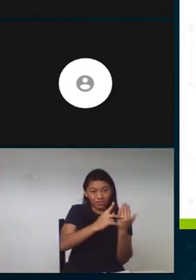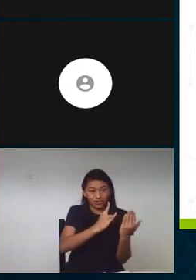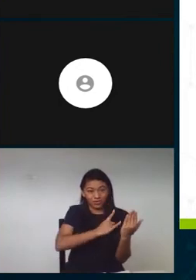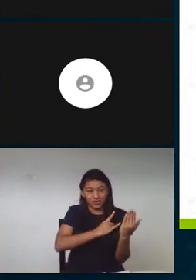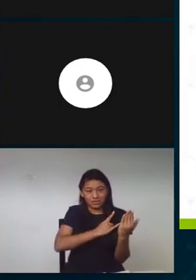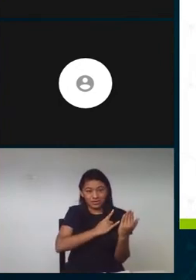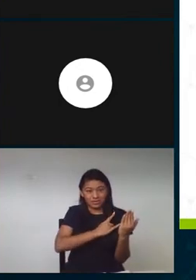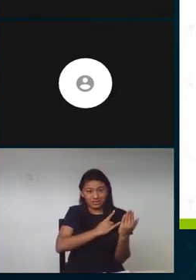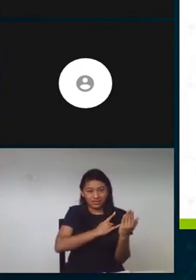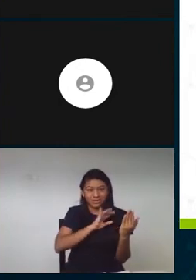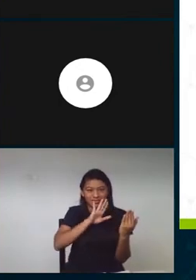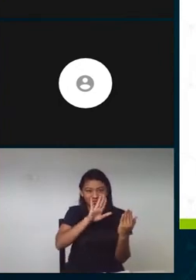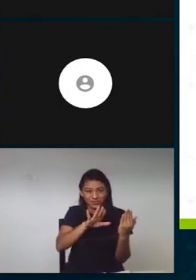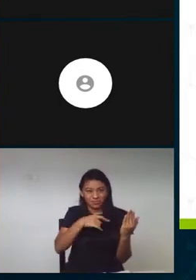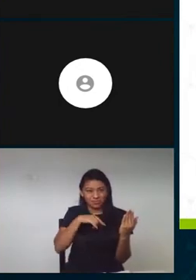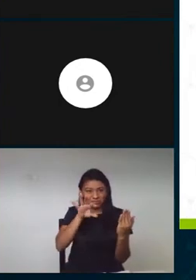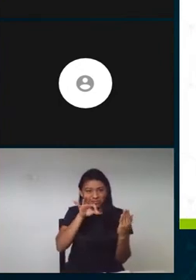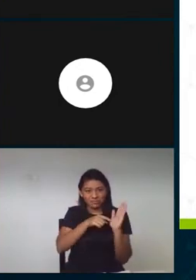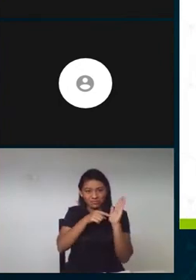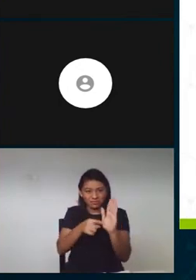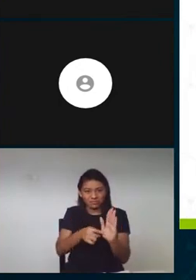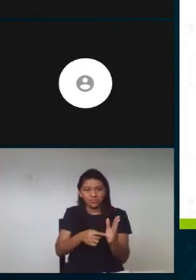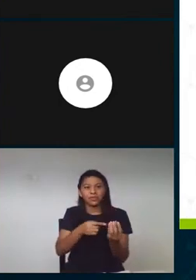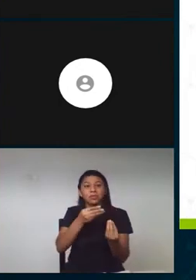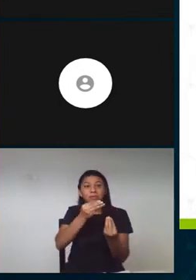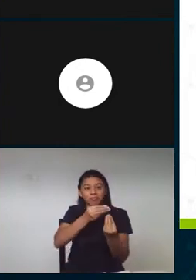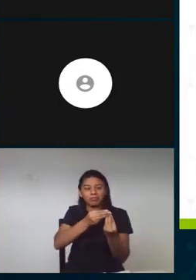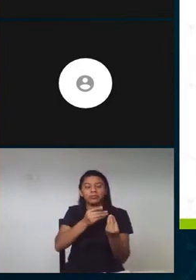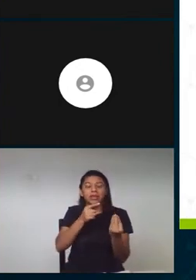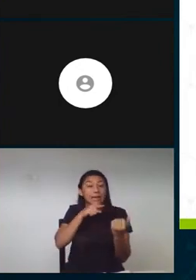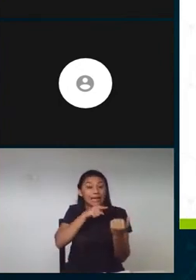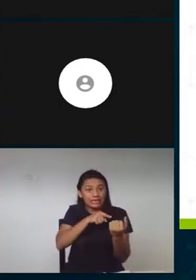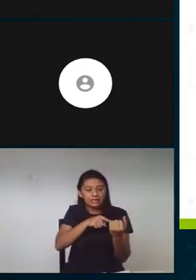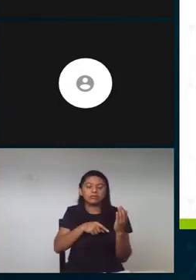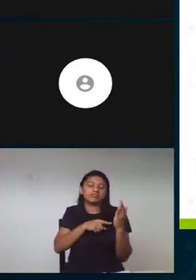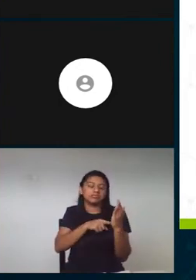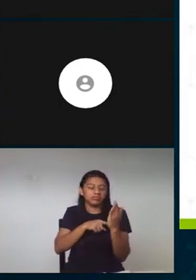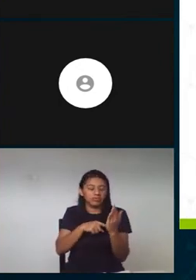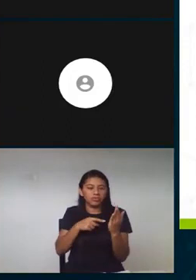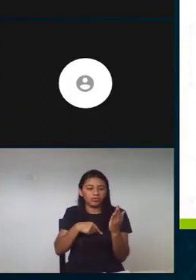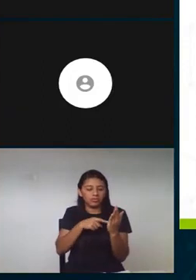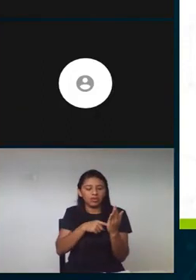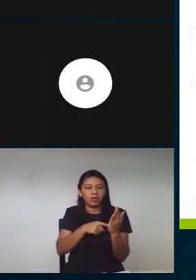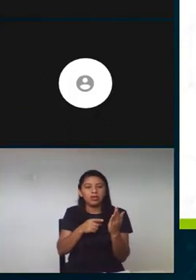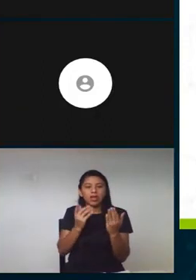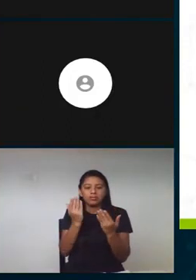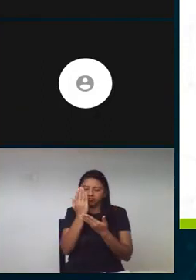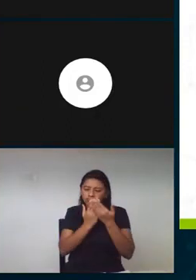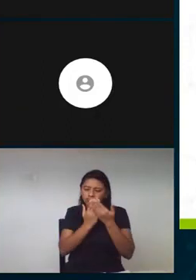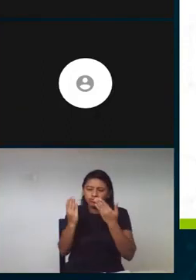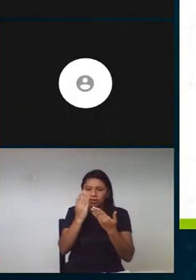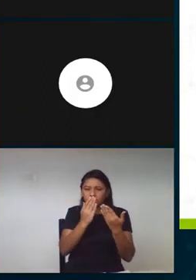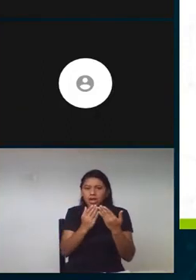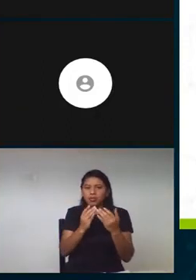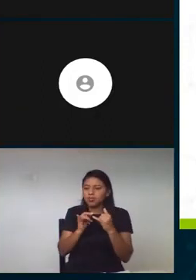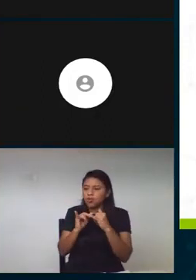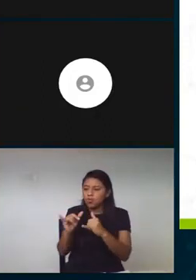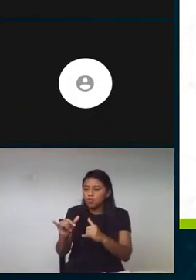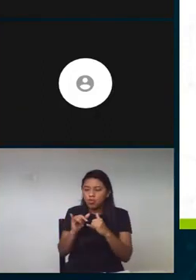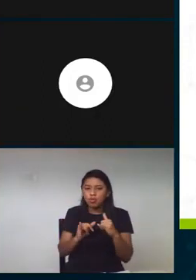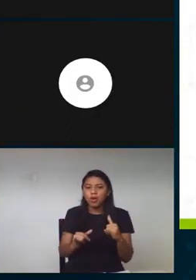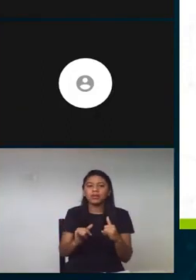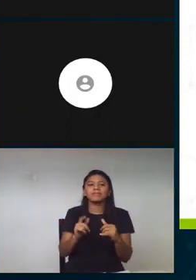que mi público objetivo tiene acerca del manejo de los residuos sólidos. ¿cierto? Entonces, lo que hacemos en este